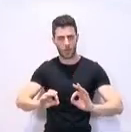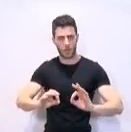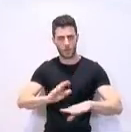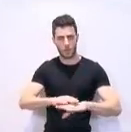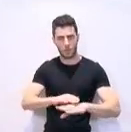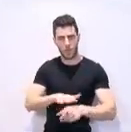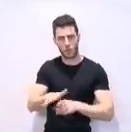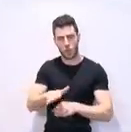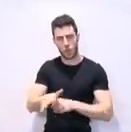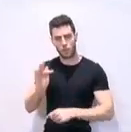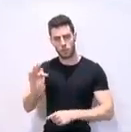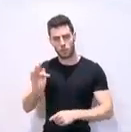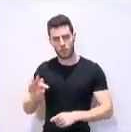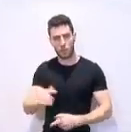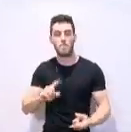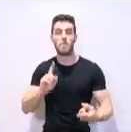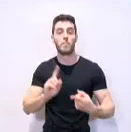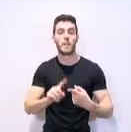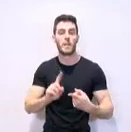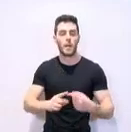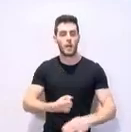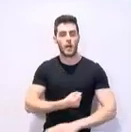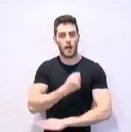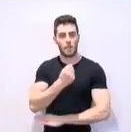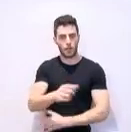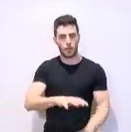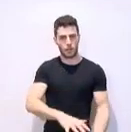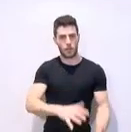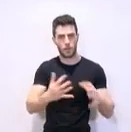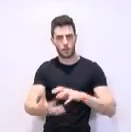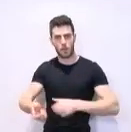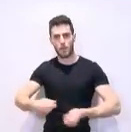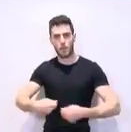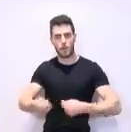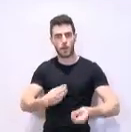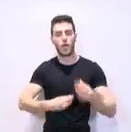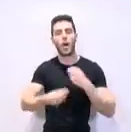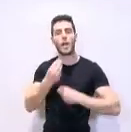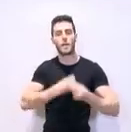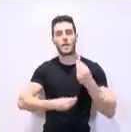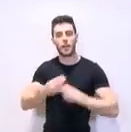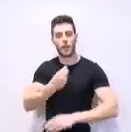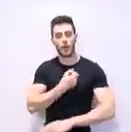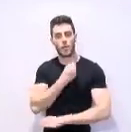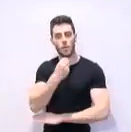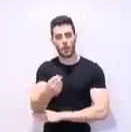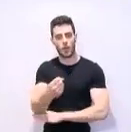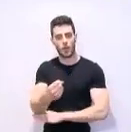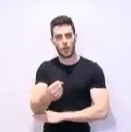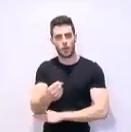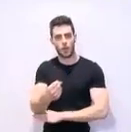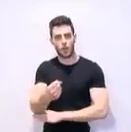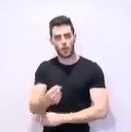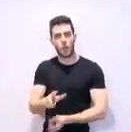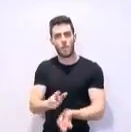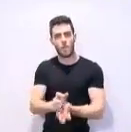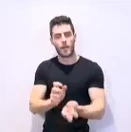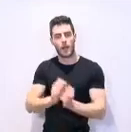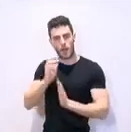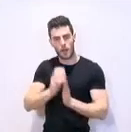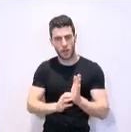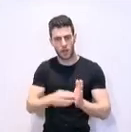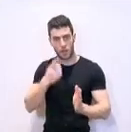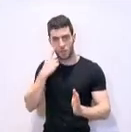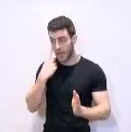realmente. En primer lugar, apoyar la transformación del mercado alimentario, reforzando los incentivos fiscales y